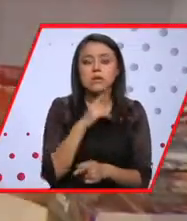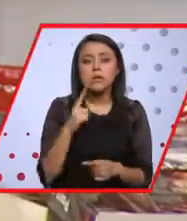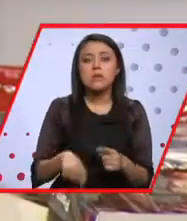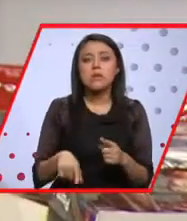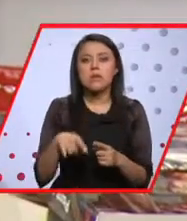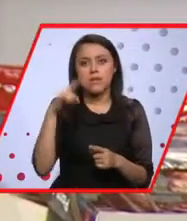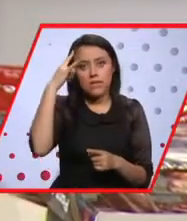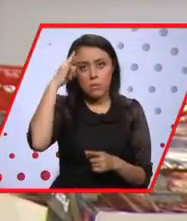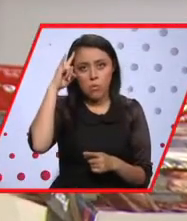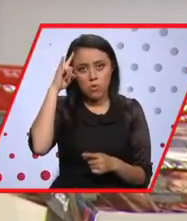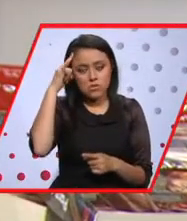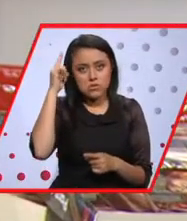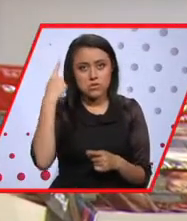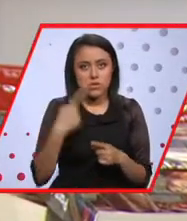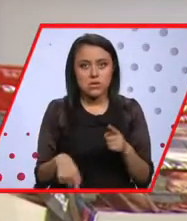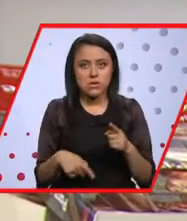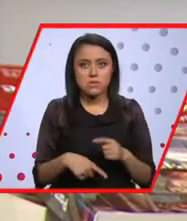llegar.